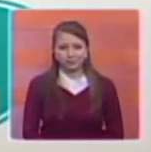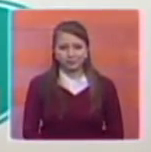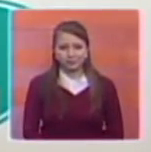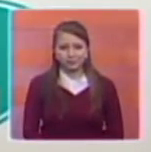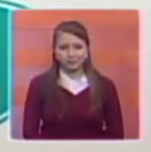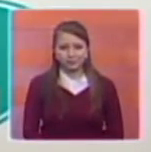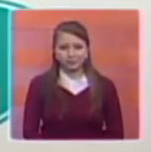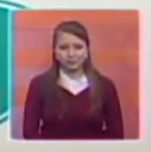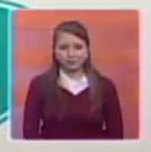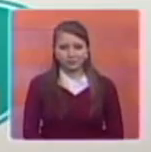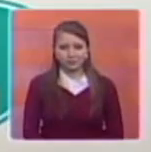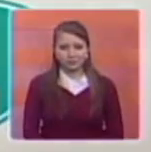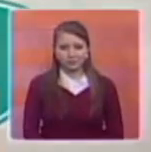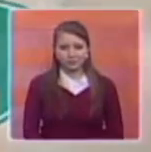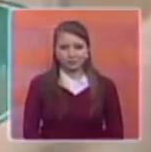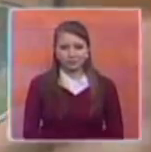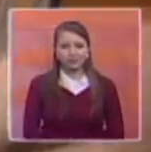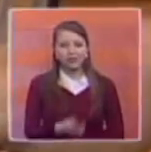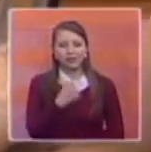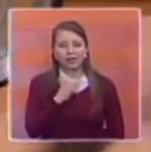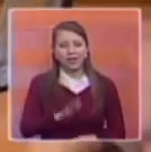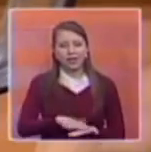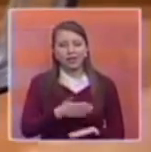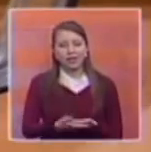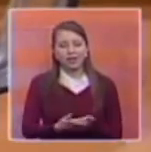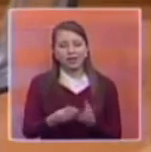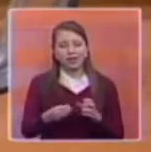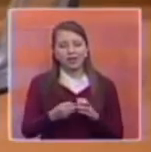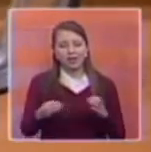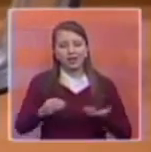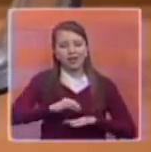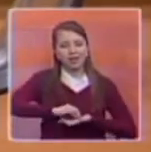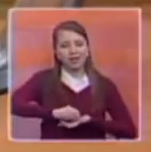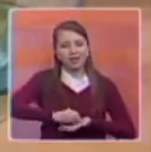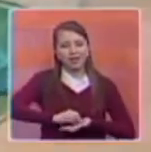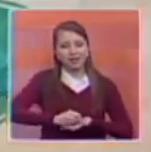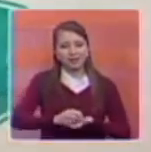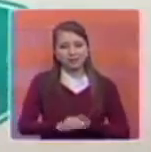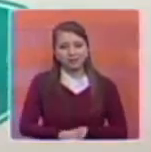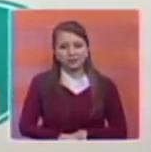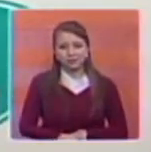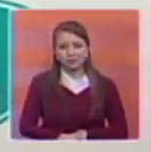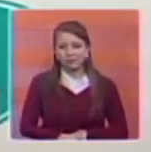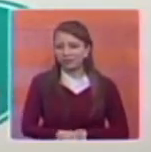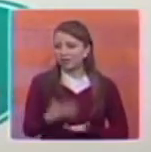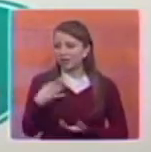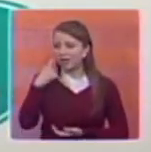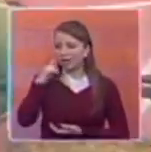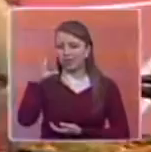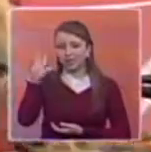que hice, que es un refrito con ajo. ¡Gardenia, no me despedí a usted! Ya cerró.